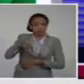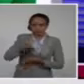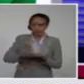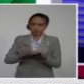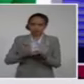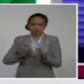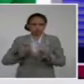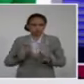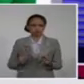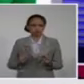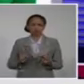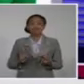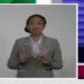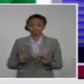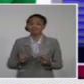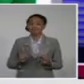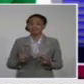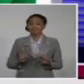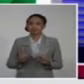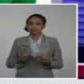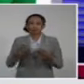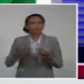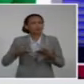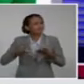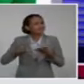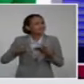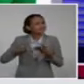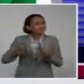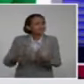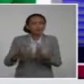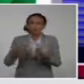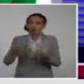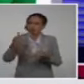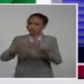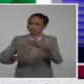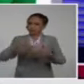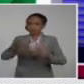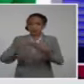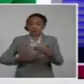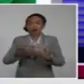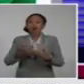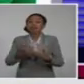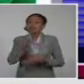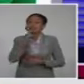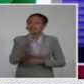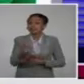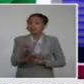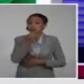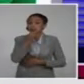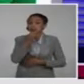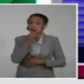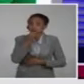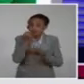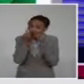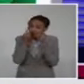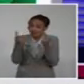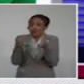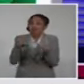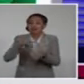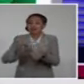Realmente muchas complejidades para poder resistir el embate del virus